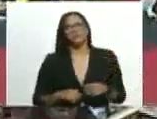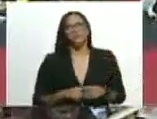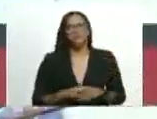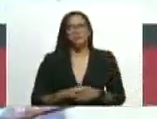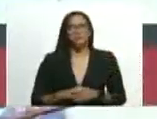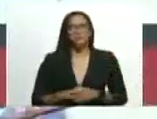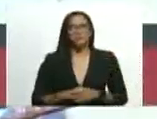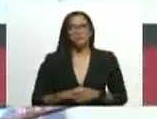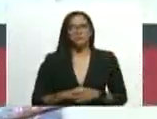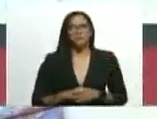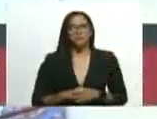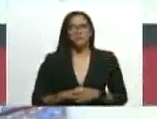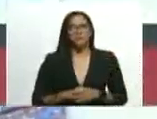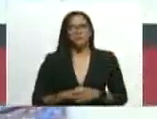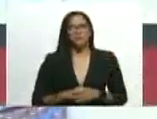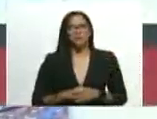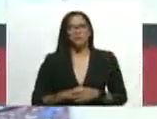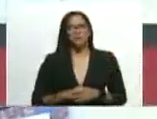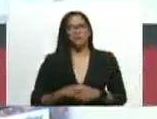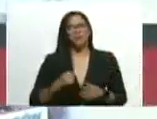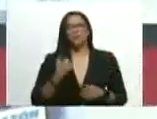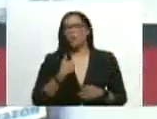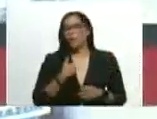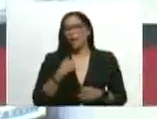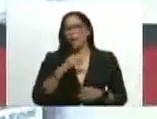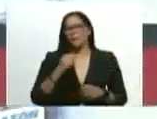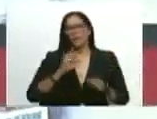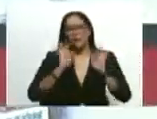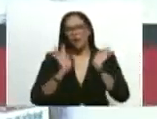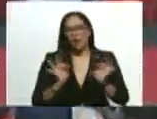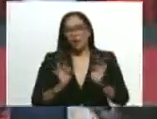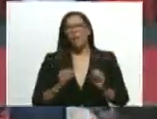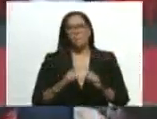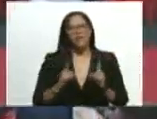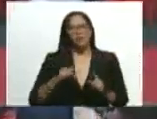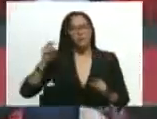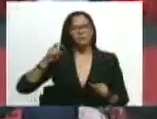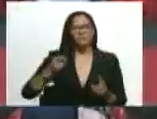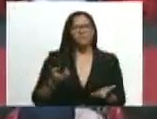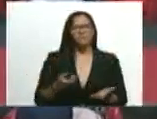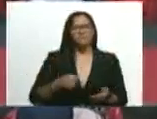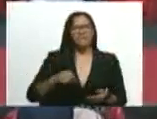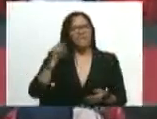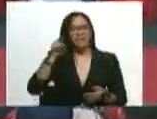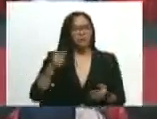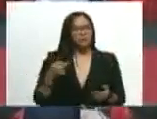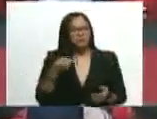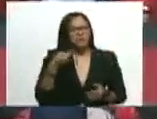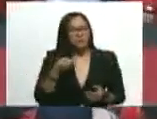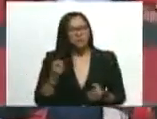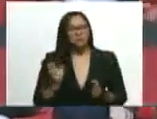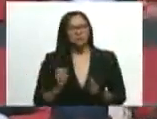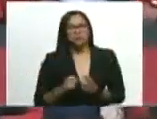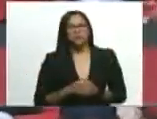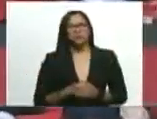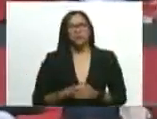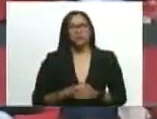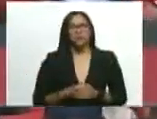No no es mi estilo Pero verdad que se lo merecen miren miren